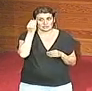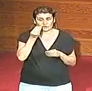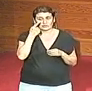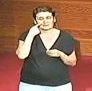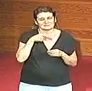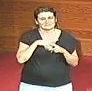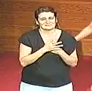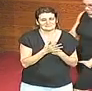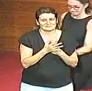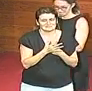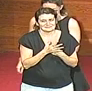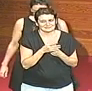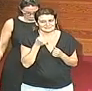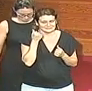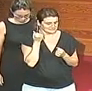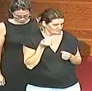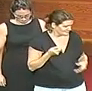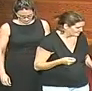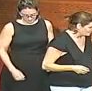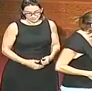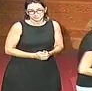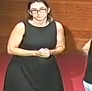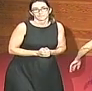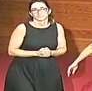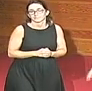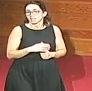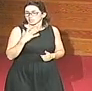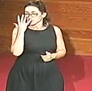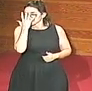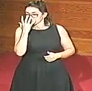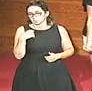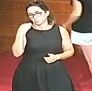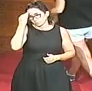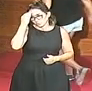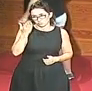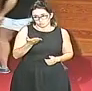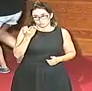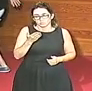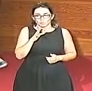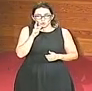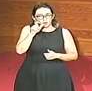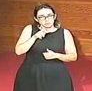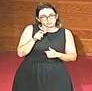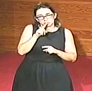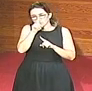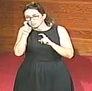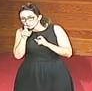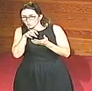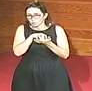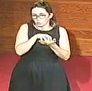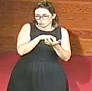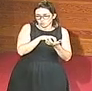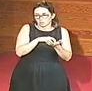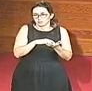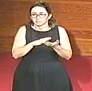quiere decir que la gente cuestiona, ¿no? Y yo creo que cada vez se cuestiona más. Pero sé que como que yo echo en falta un movimiento ciudadano como